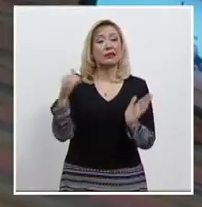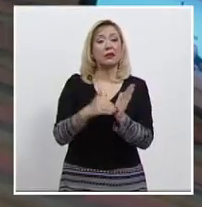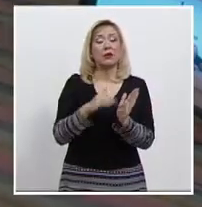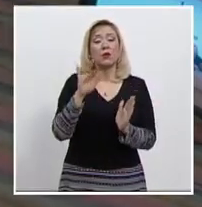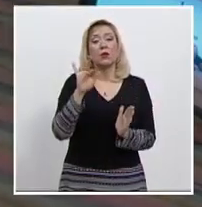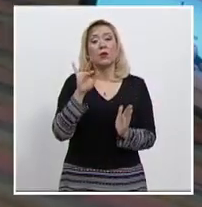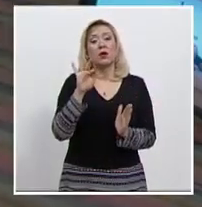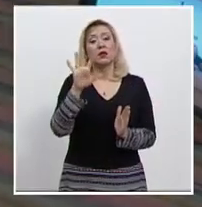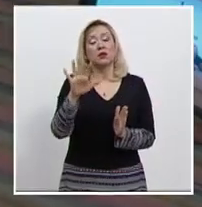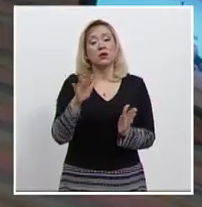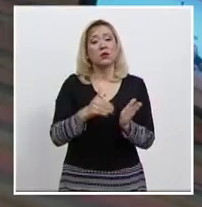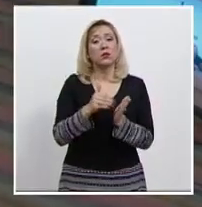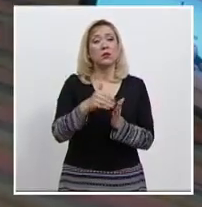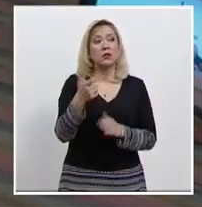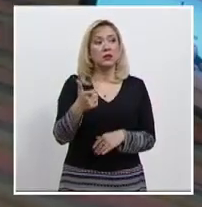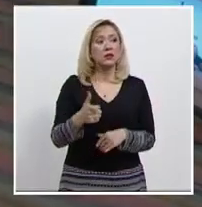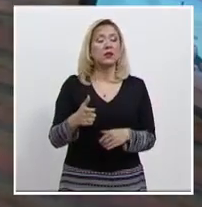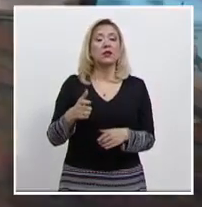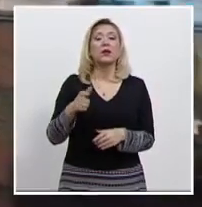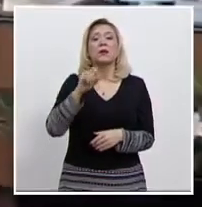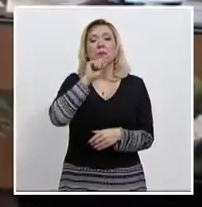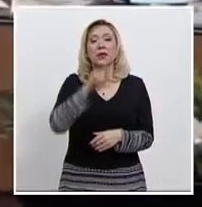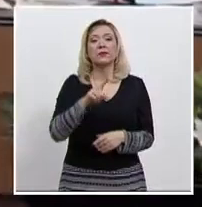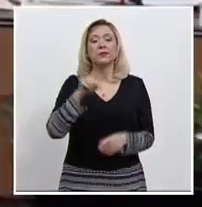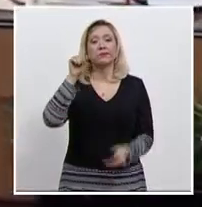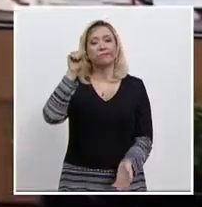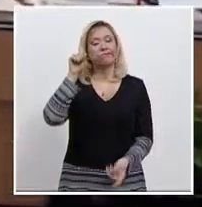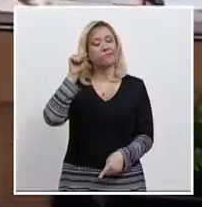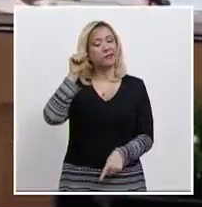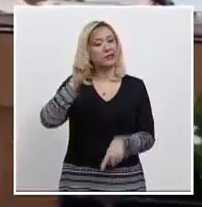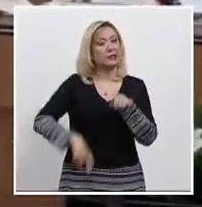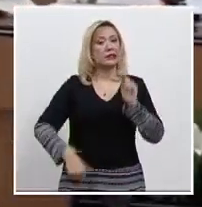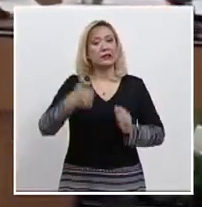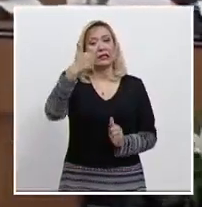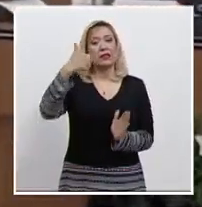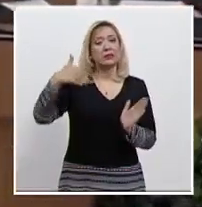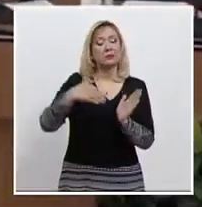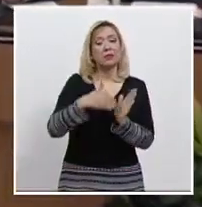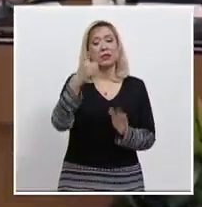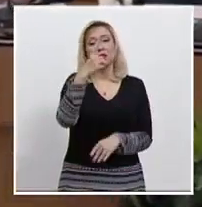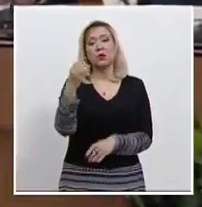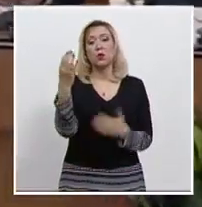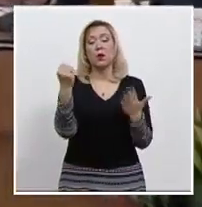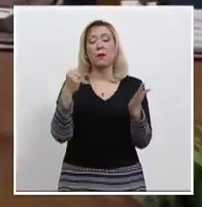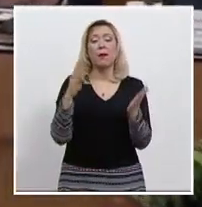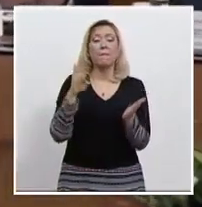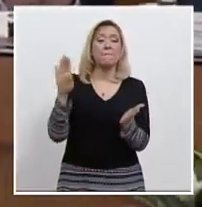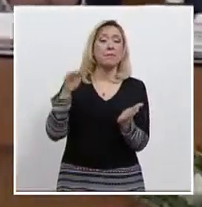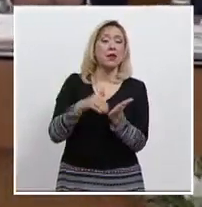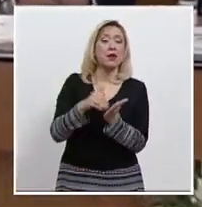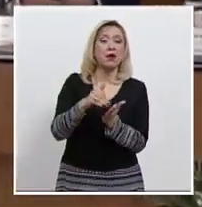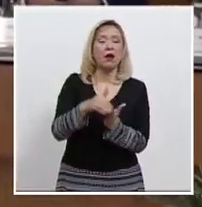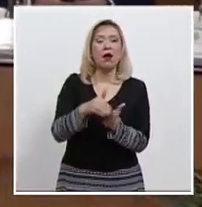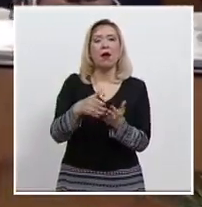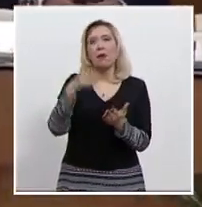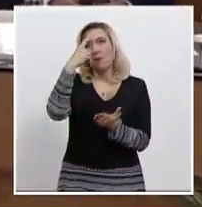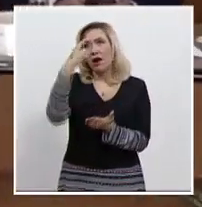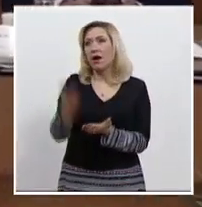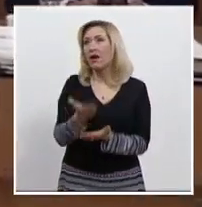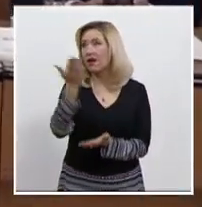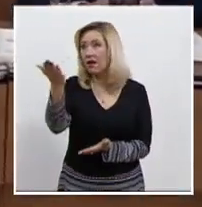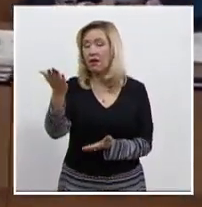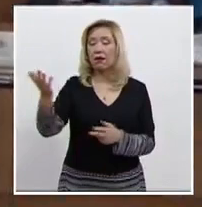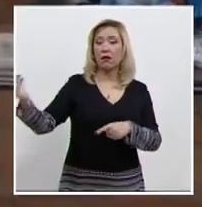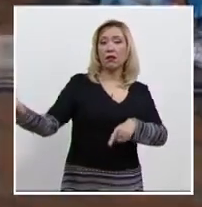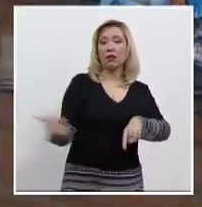9.065.045 millones de pesos, lo que incluye un recorte de 6.109 millones al gasto solicitado por el Poder Judicial de la